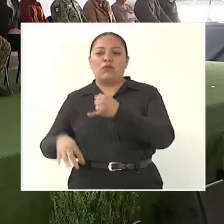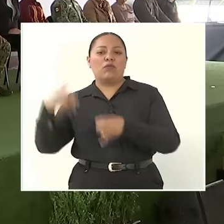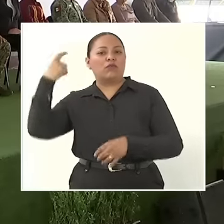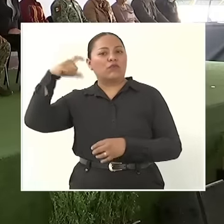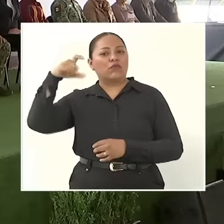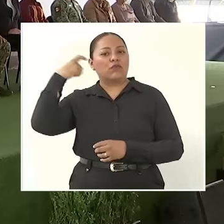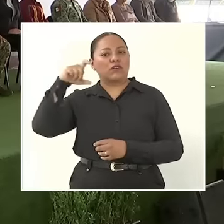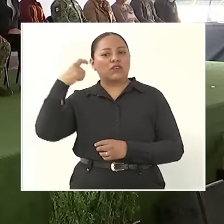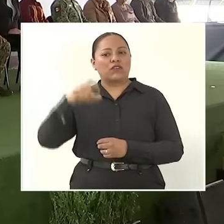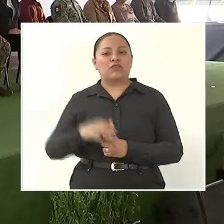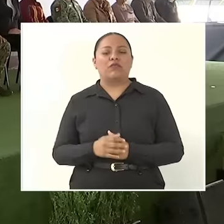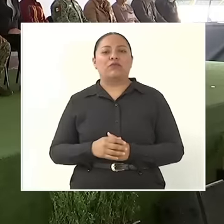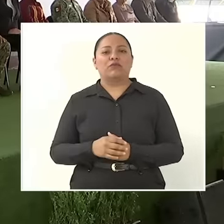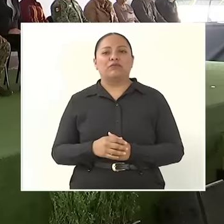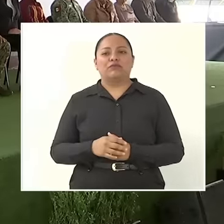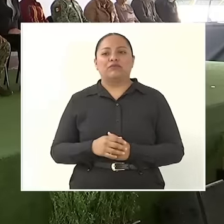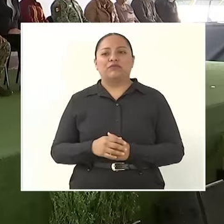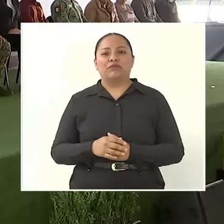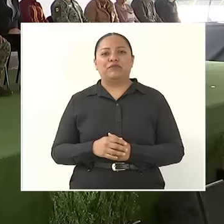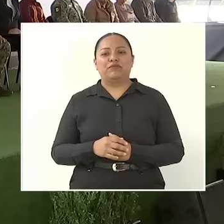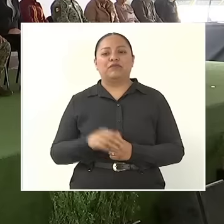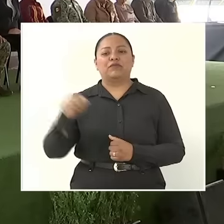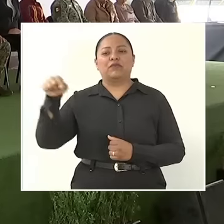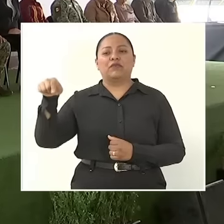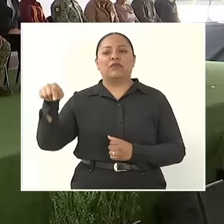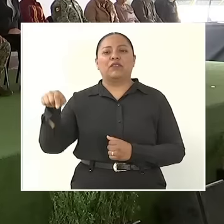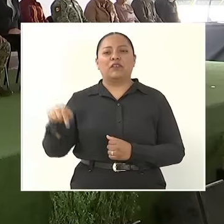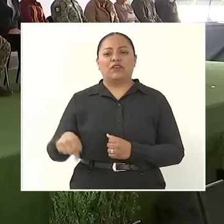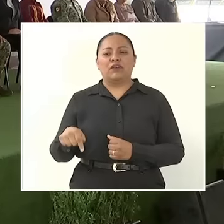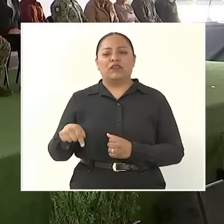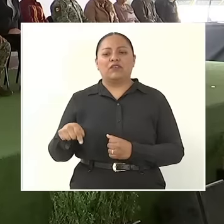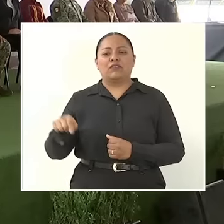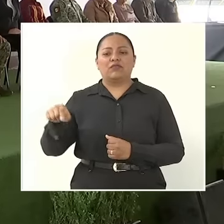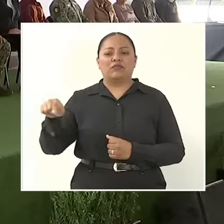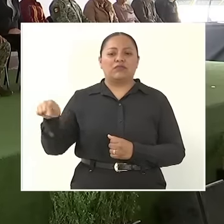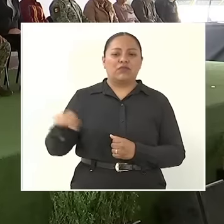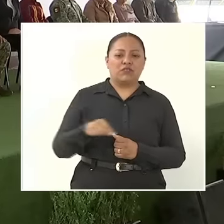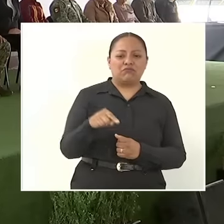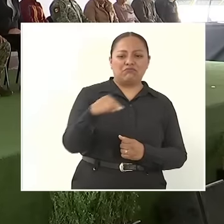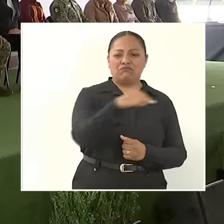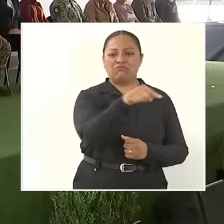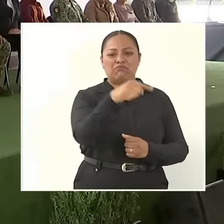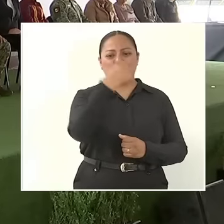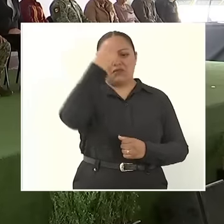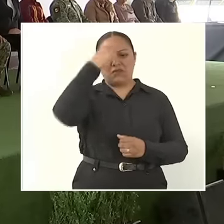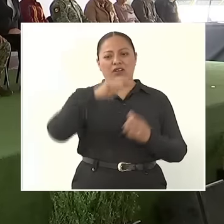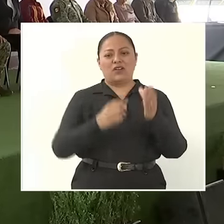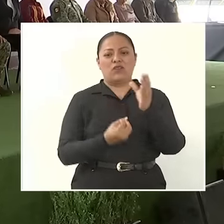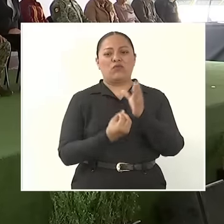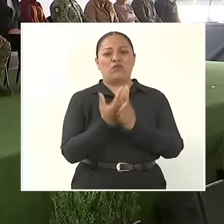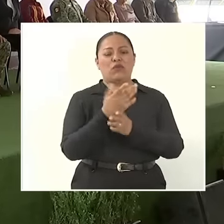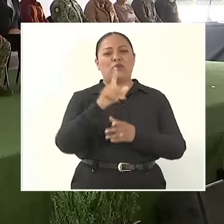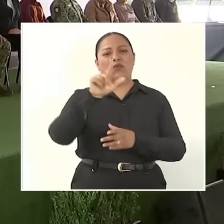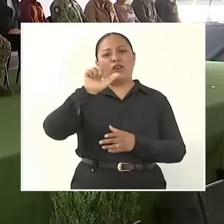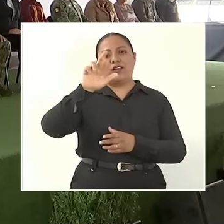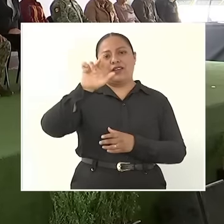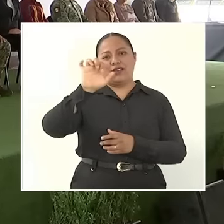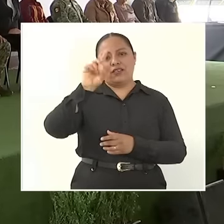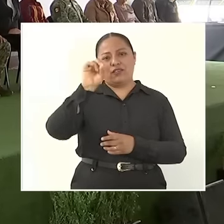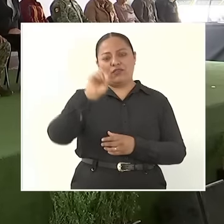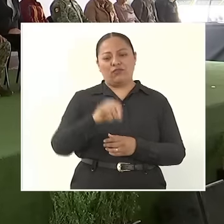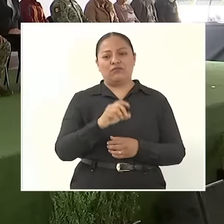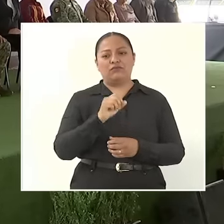de ahí saldría un ramal hacia Nuevo Laredo y otro ramal hacia Guadalajara y Nogales.